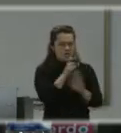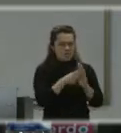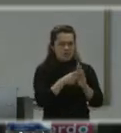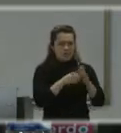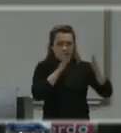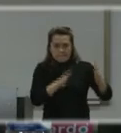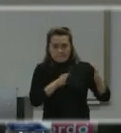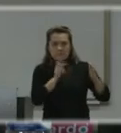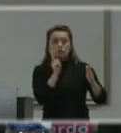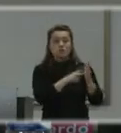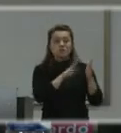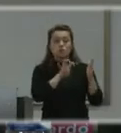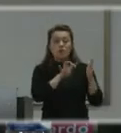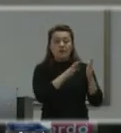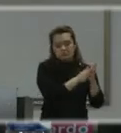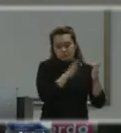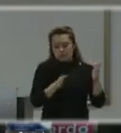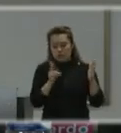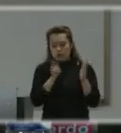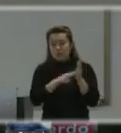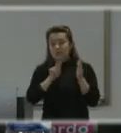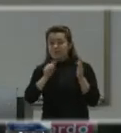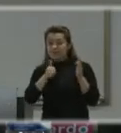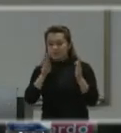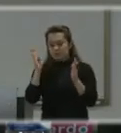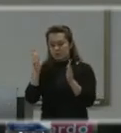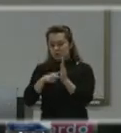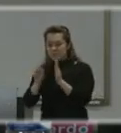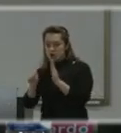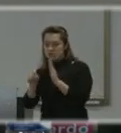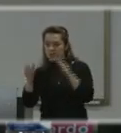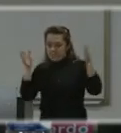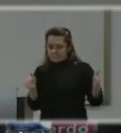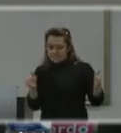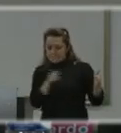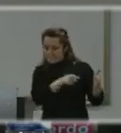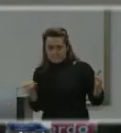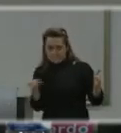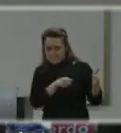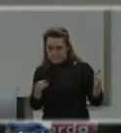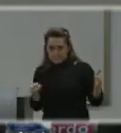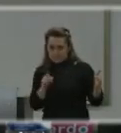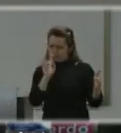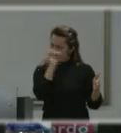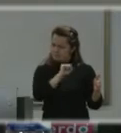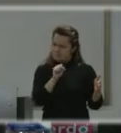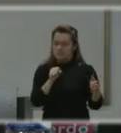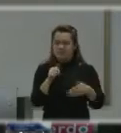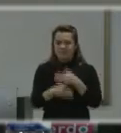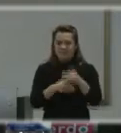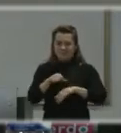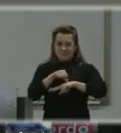años 2009, 2010 y 2011. Y sobre estos procedimientos de esterilización quirúrgica,